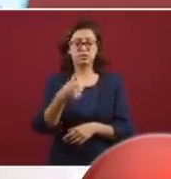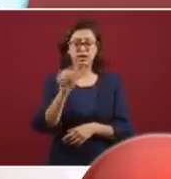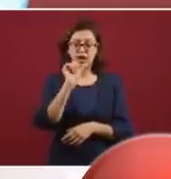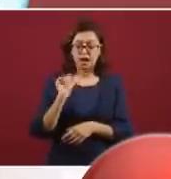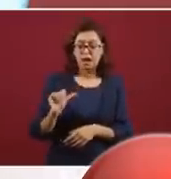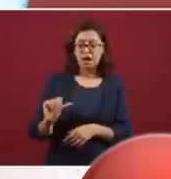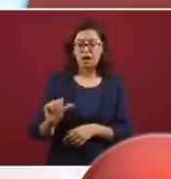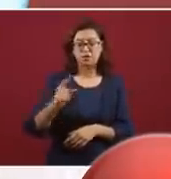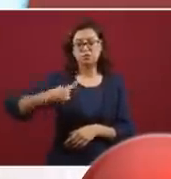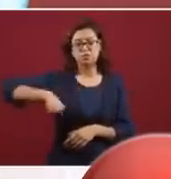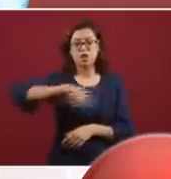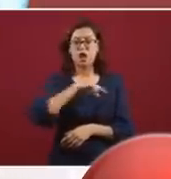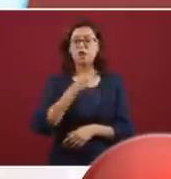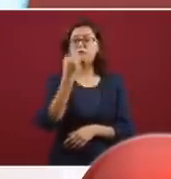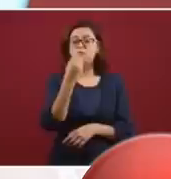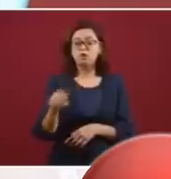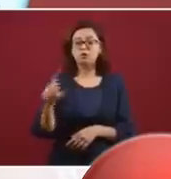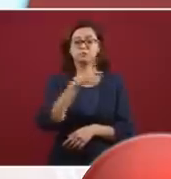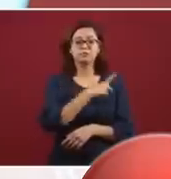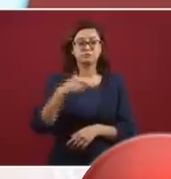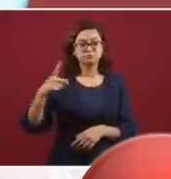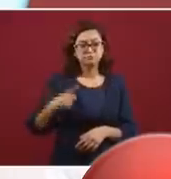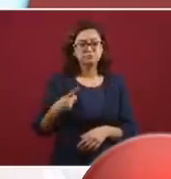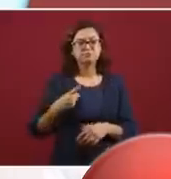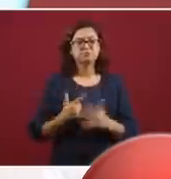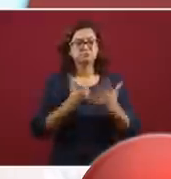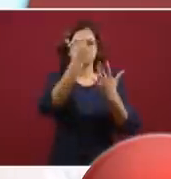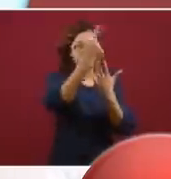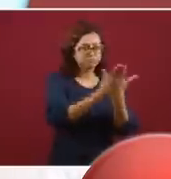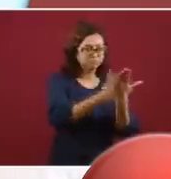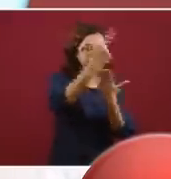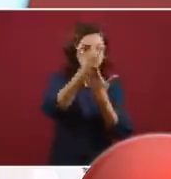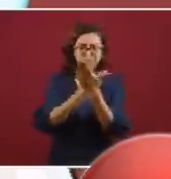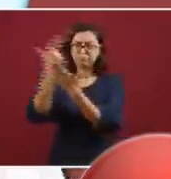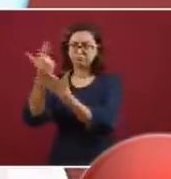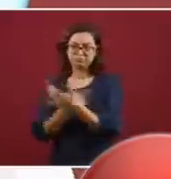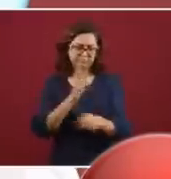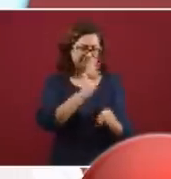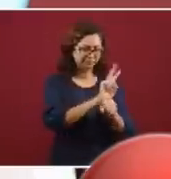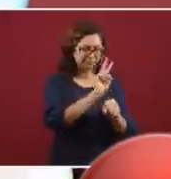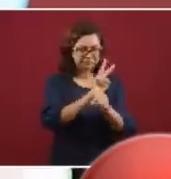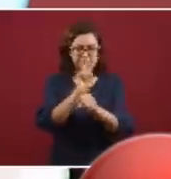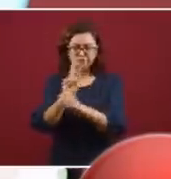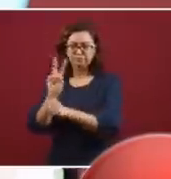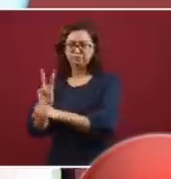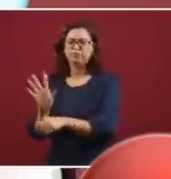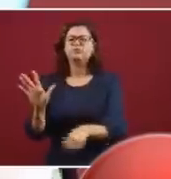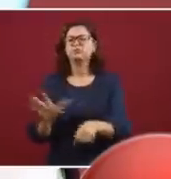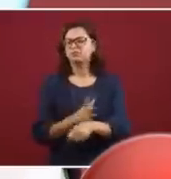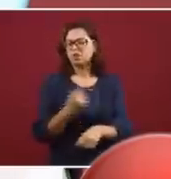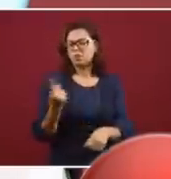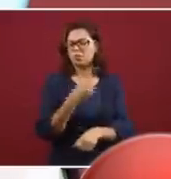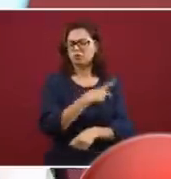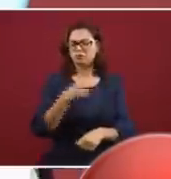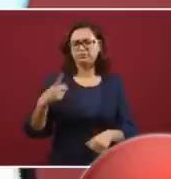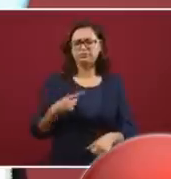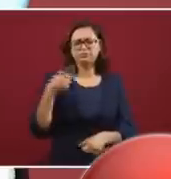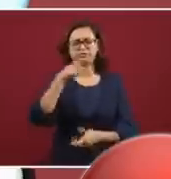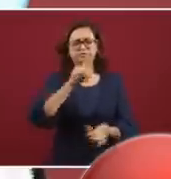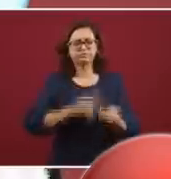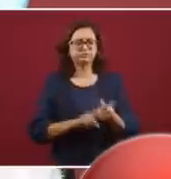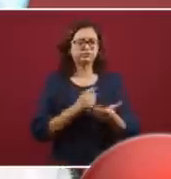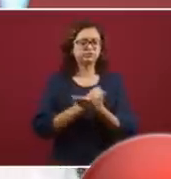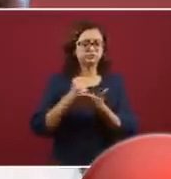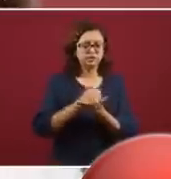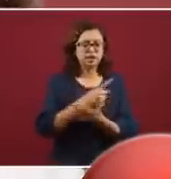tenemos la obligación de estar constantemente revisando la cartera. ¿Por qué? Pues porque el tipo de información, que los créditos que estén en nuestra